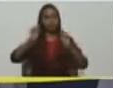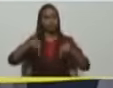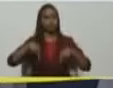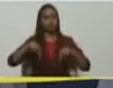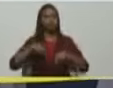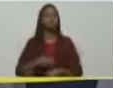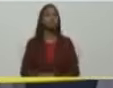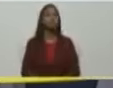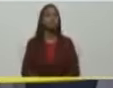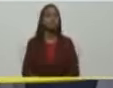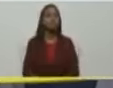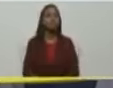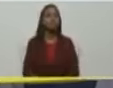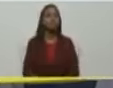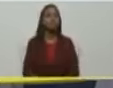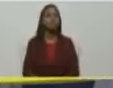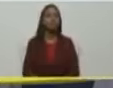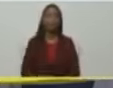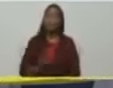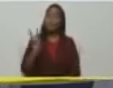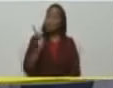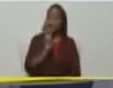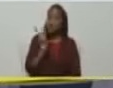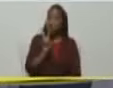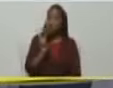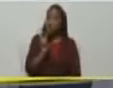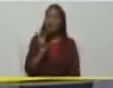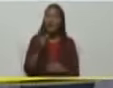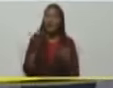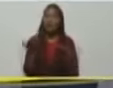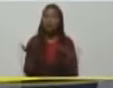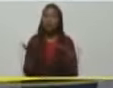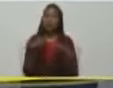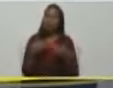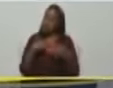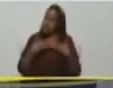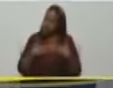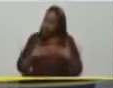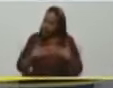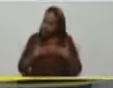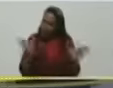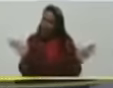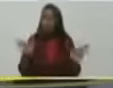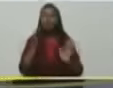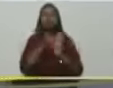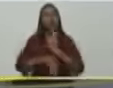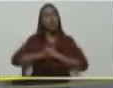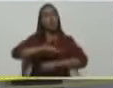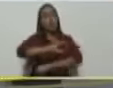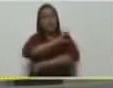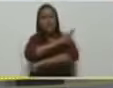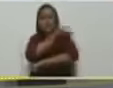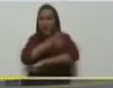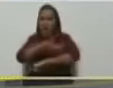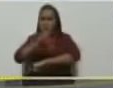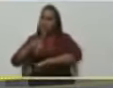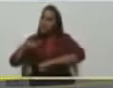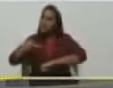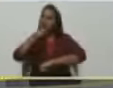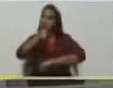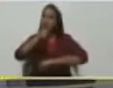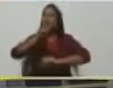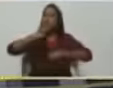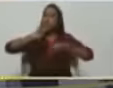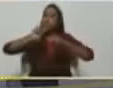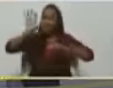Venezuela abre sus horizontes comerciales hacia la zona del Caribe con la República de Trinidad y Tobago,